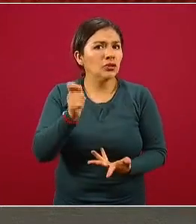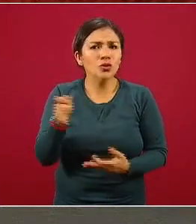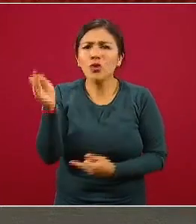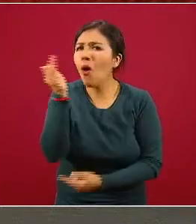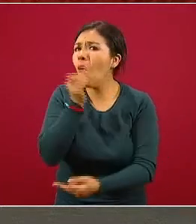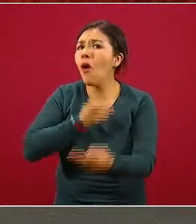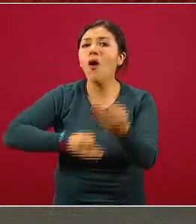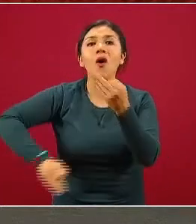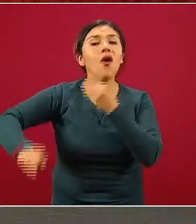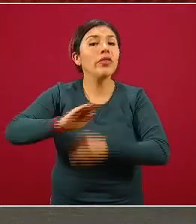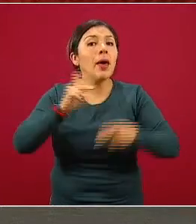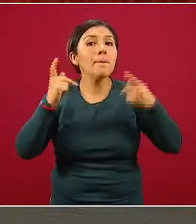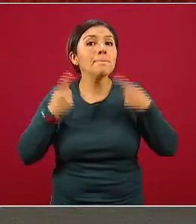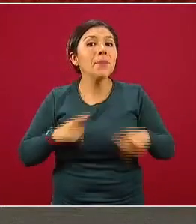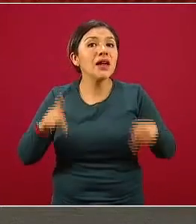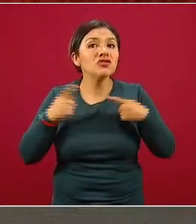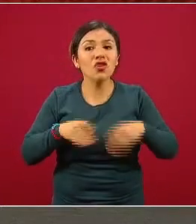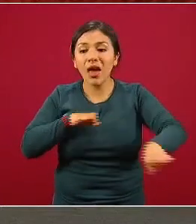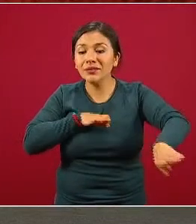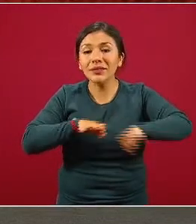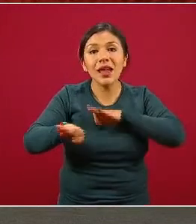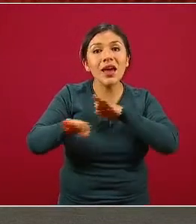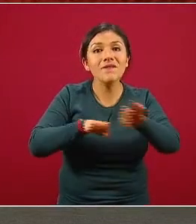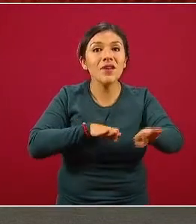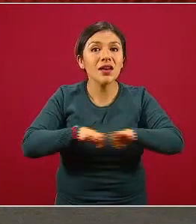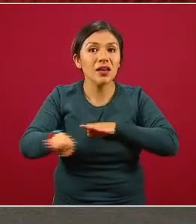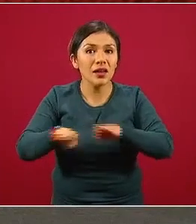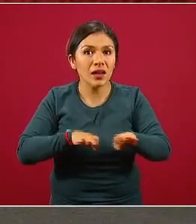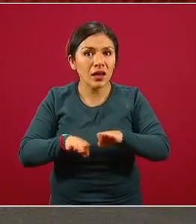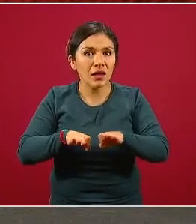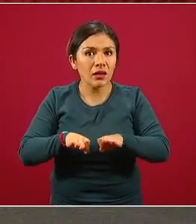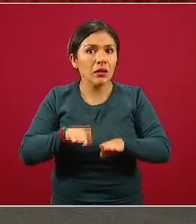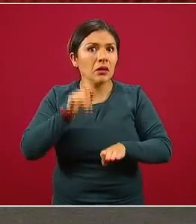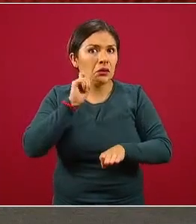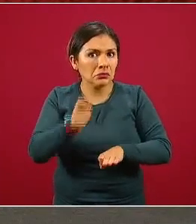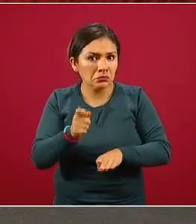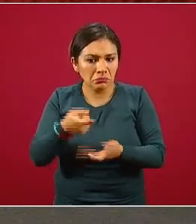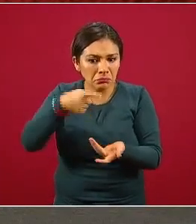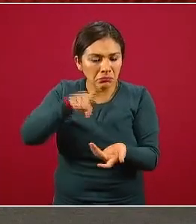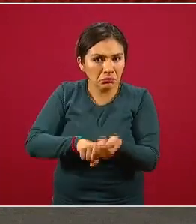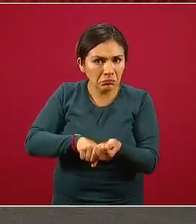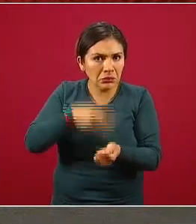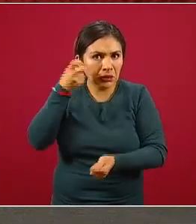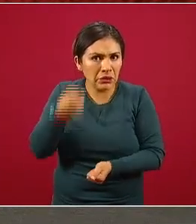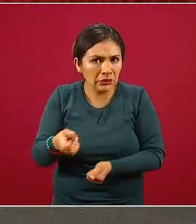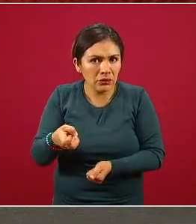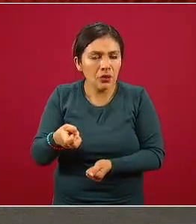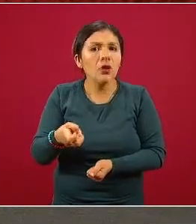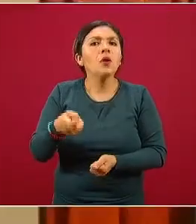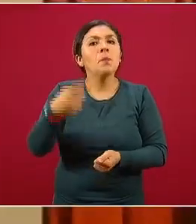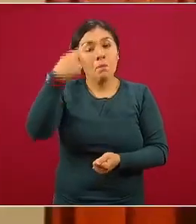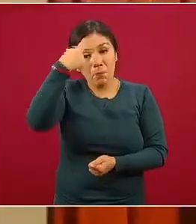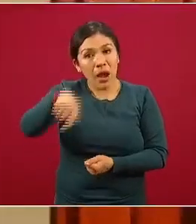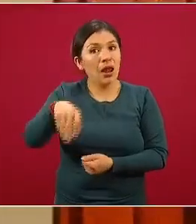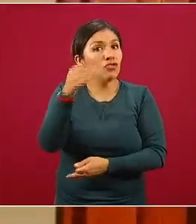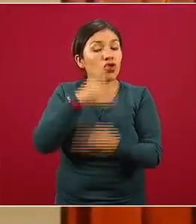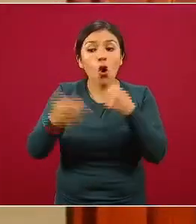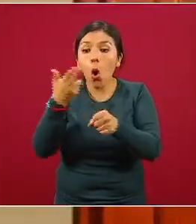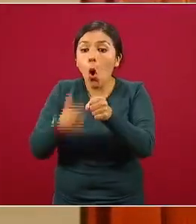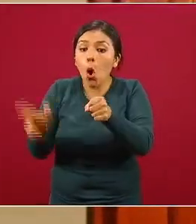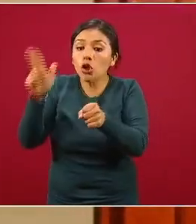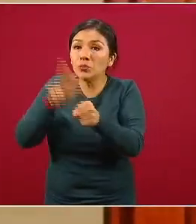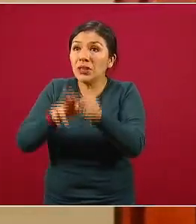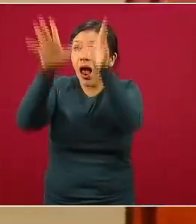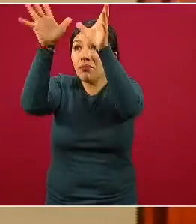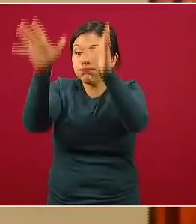el personal operativo que participa en esta orquesta para que todo un hospital